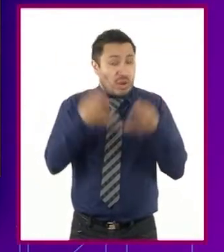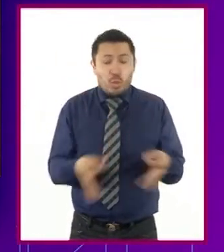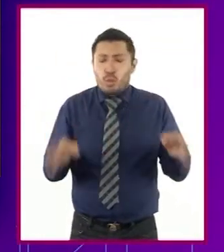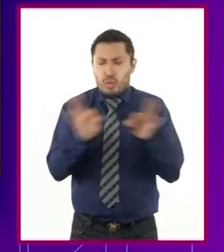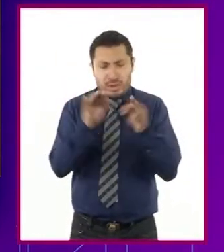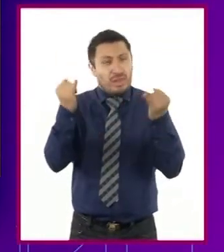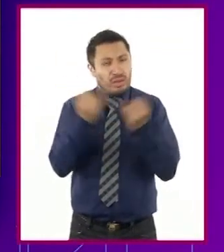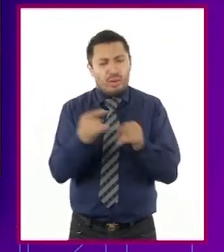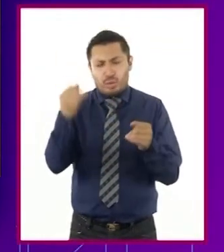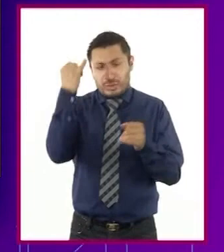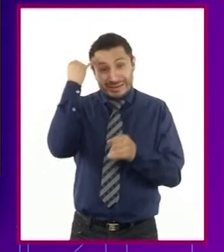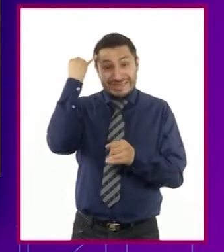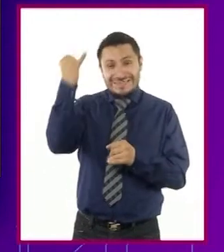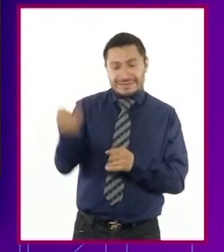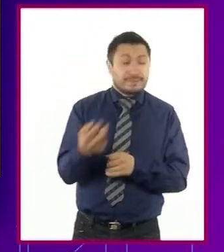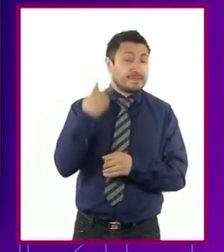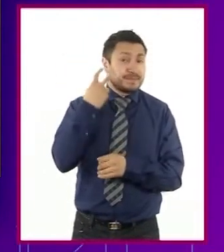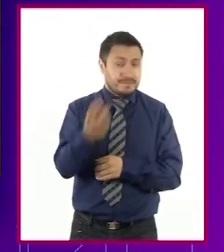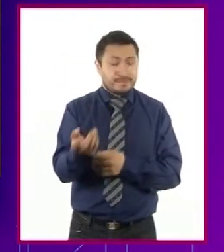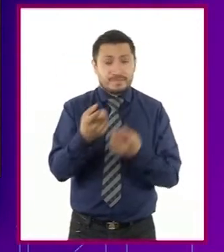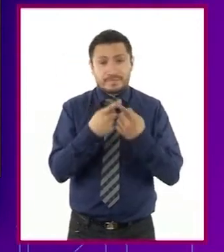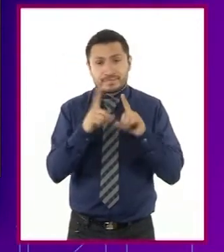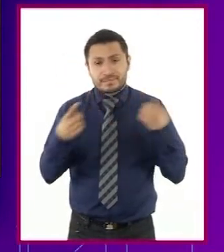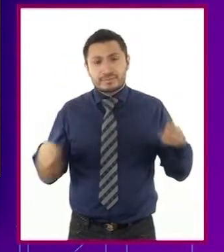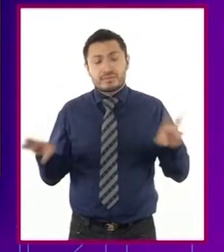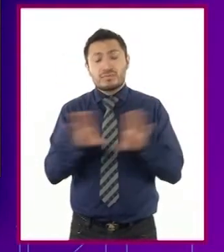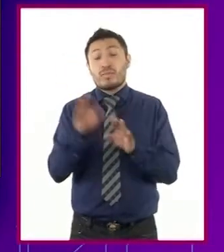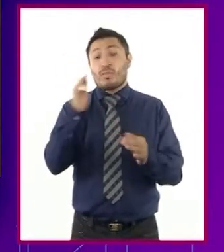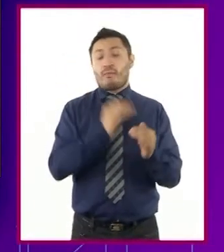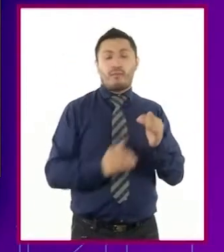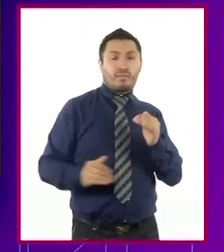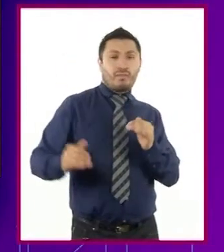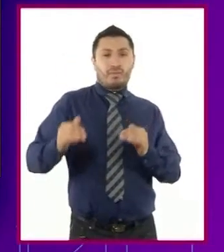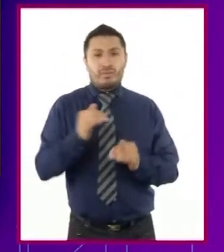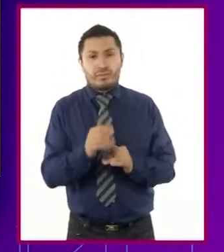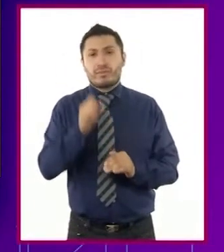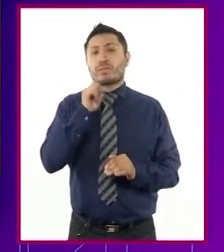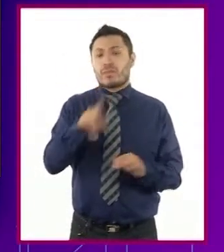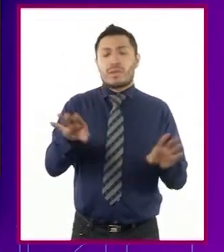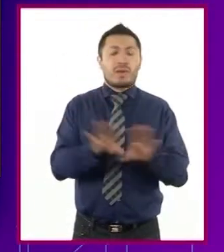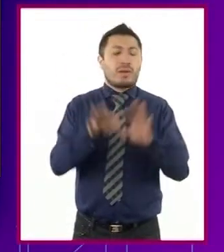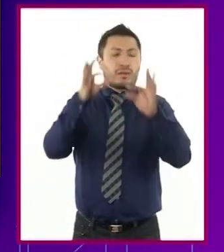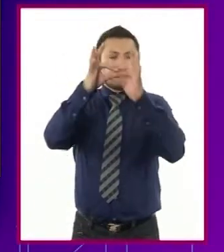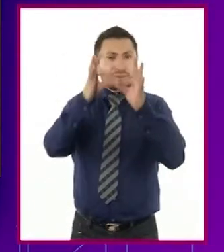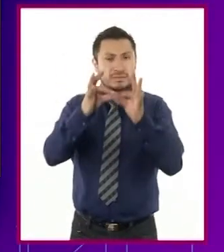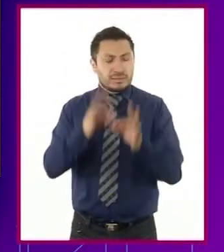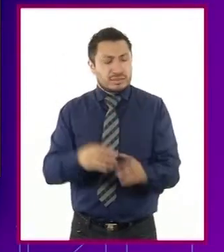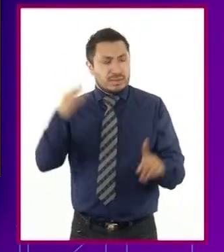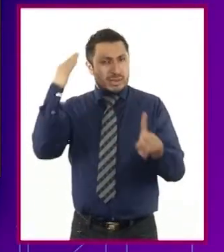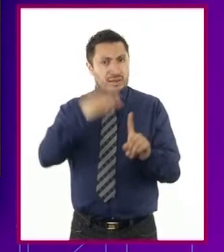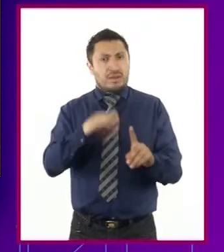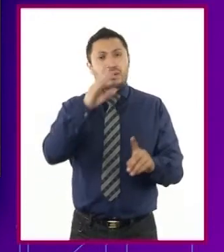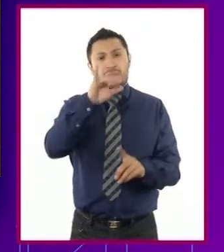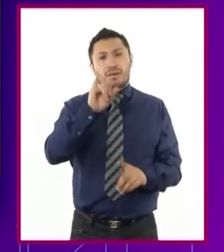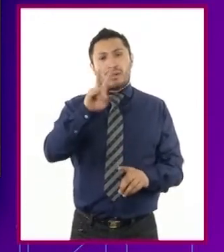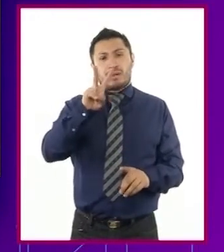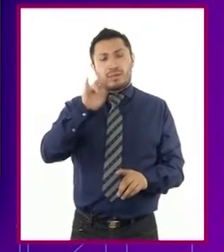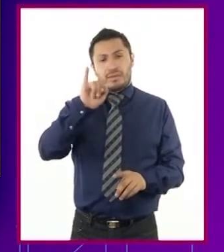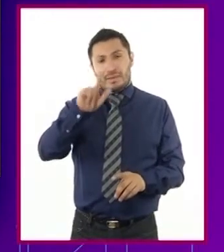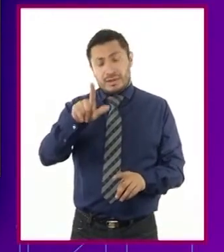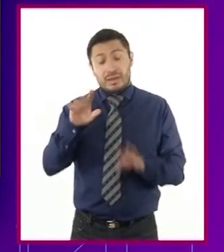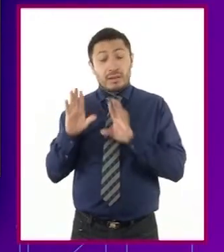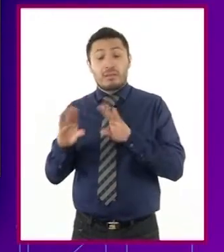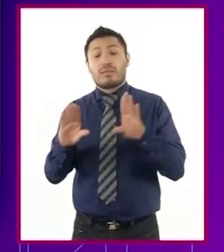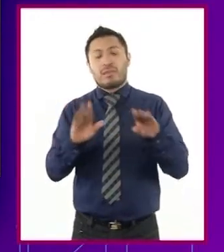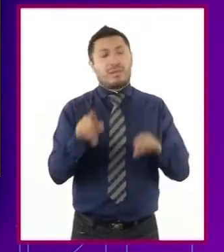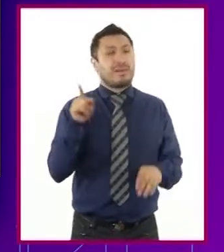la idea de que este crecimiento les otorgaba prestigio y, además, cumplían una misión civilizadora. Estaban